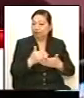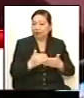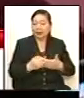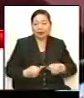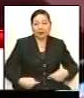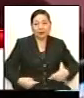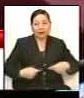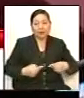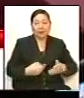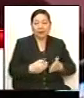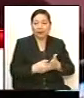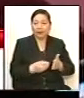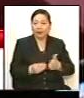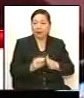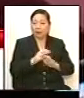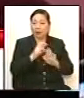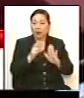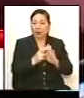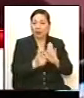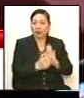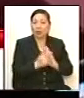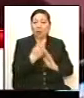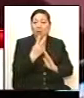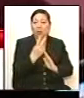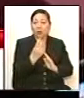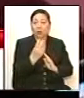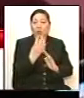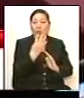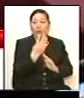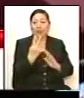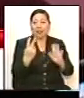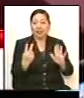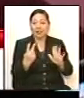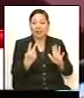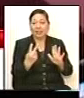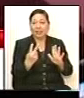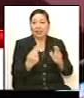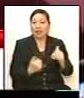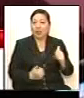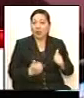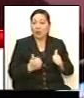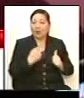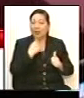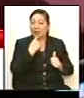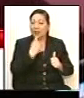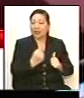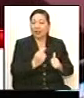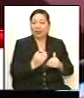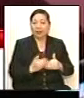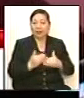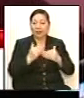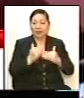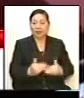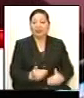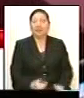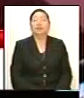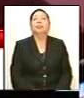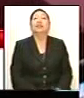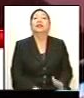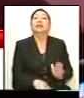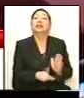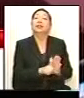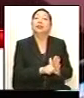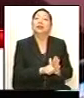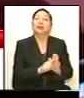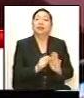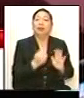el predictamen recaído en el proyecto de ley 2147, mediante el cual se propone, con el texto sustitutorio, la ley que modifique